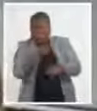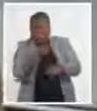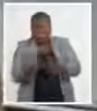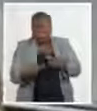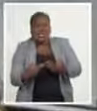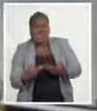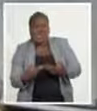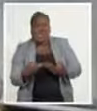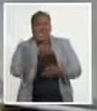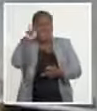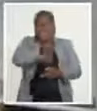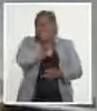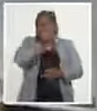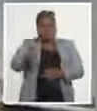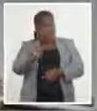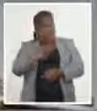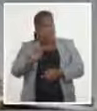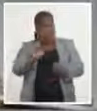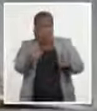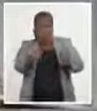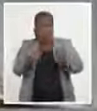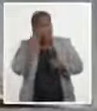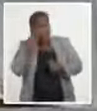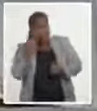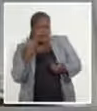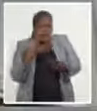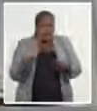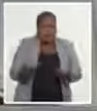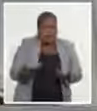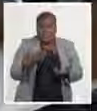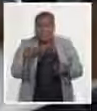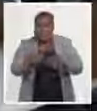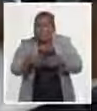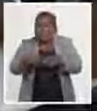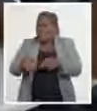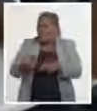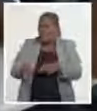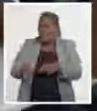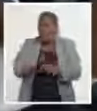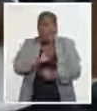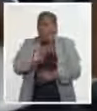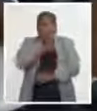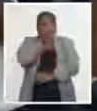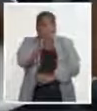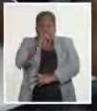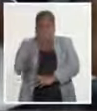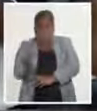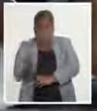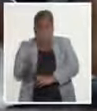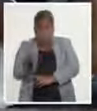no prohibir, sino de controlar o supervisar sus actividades y asimismo enseñarles a